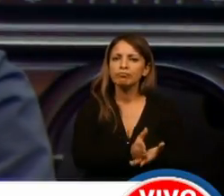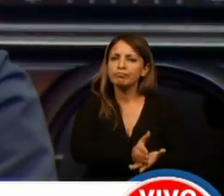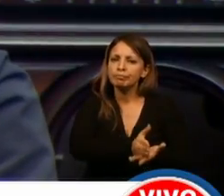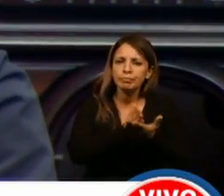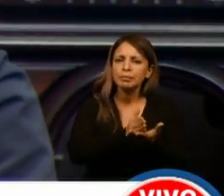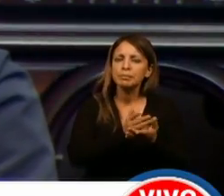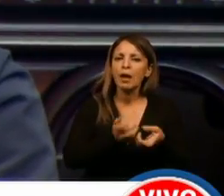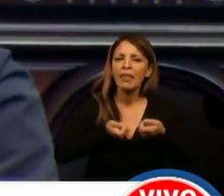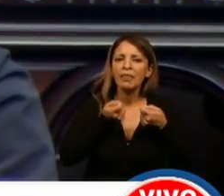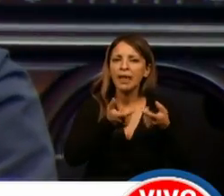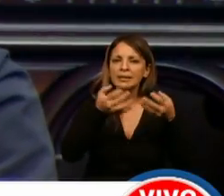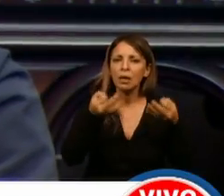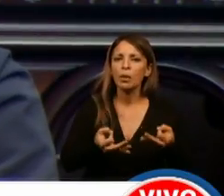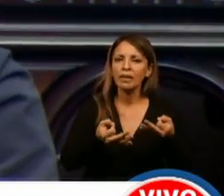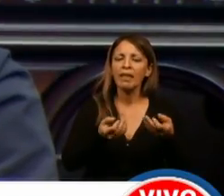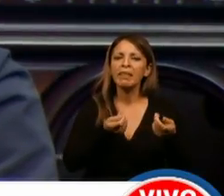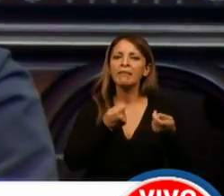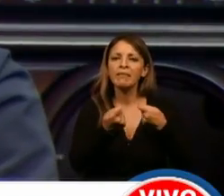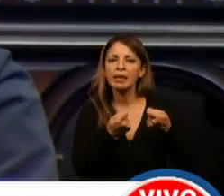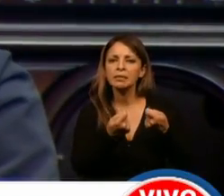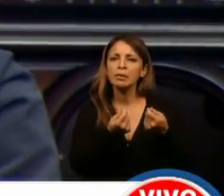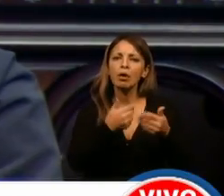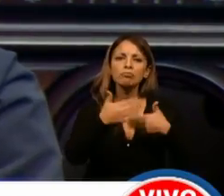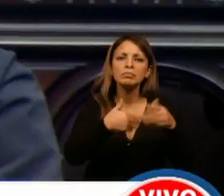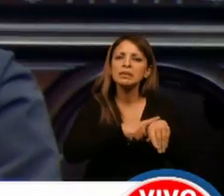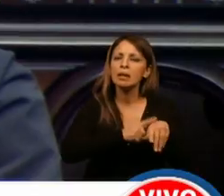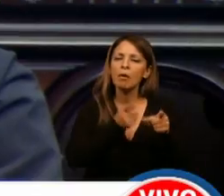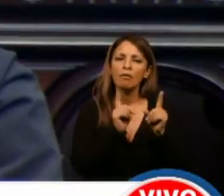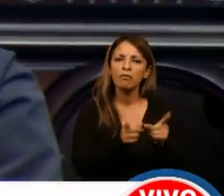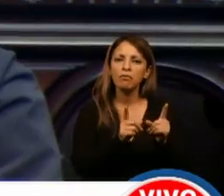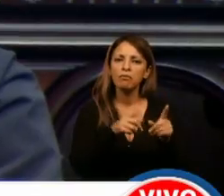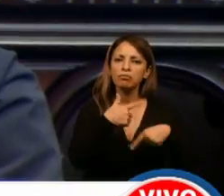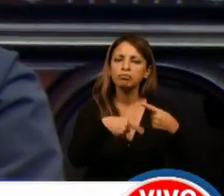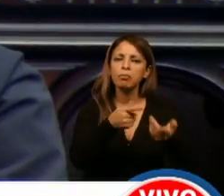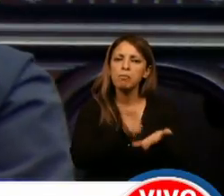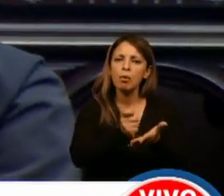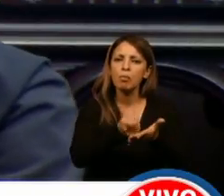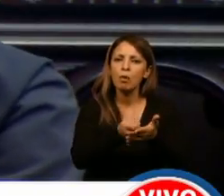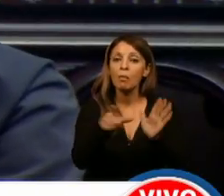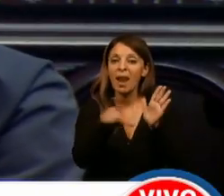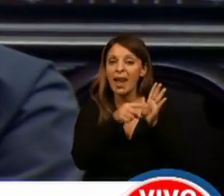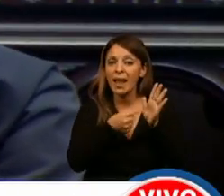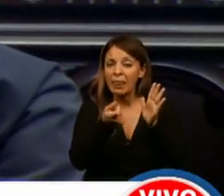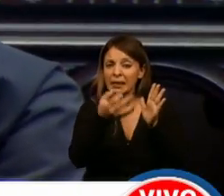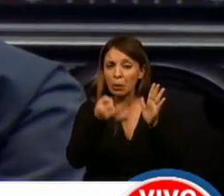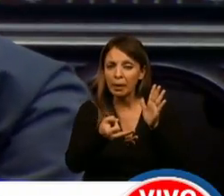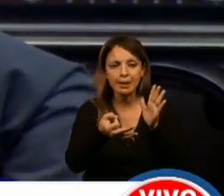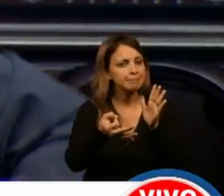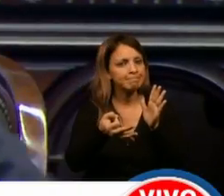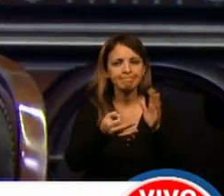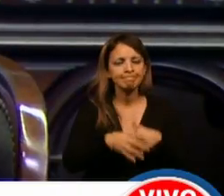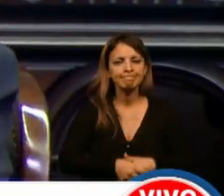permite asegurar su financiamiento a través del tiempo esta ley no lo asegura y por último